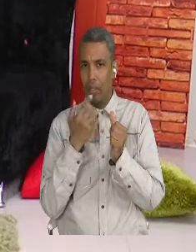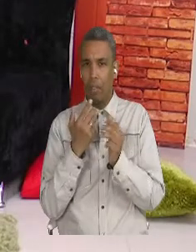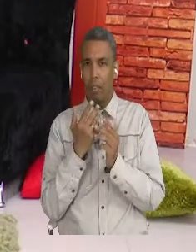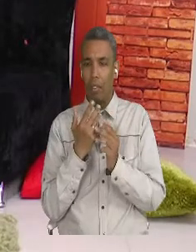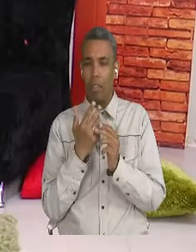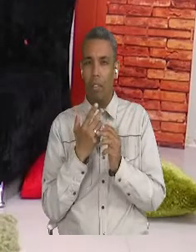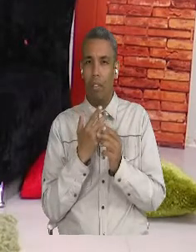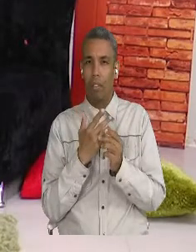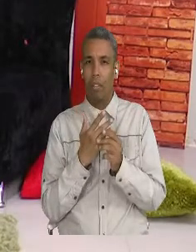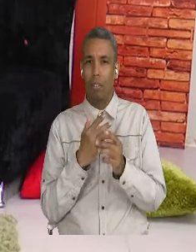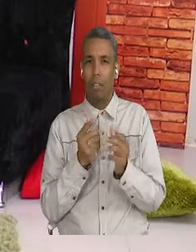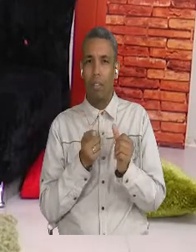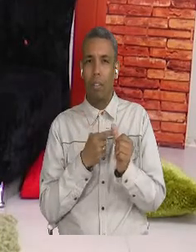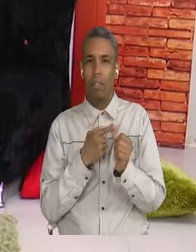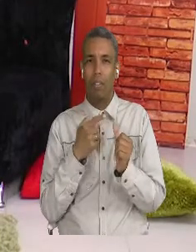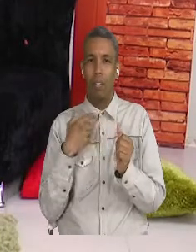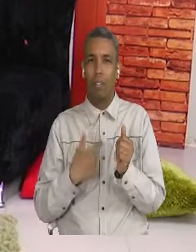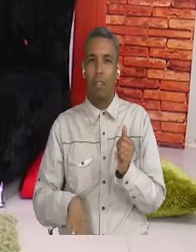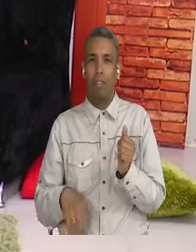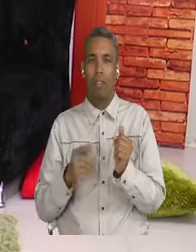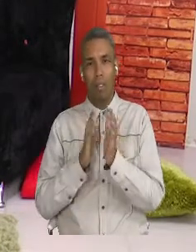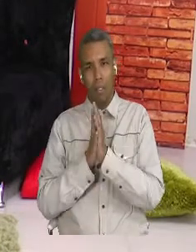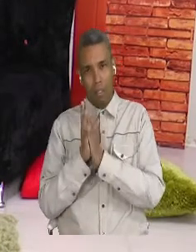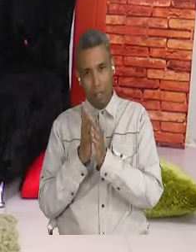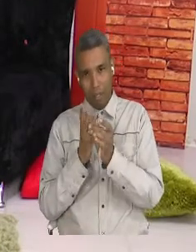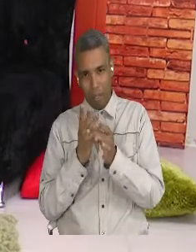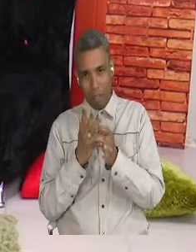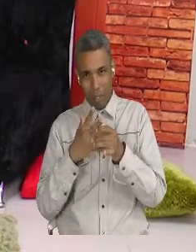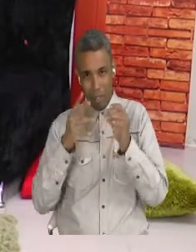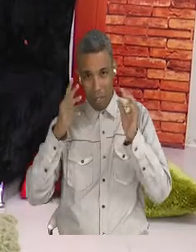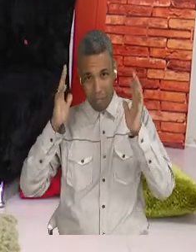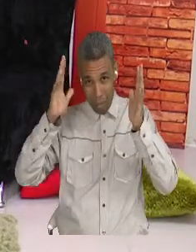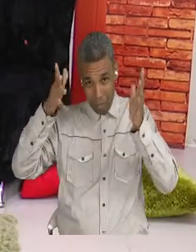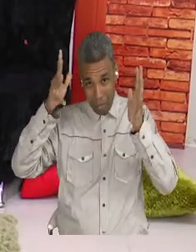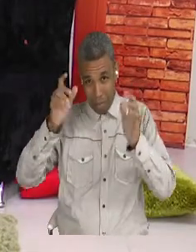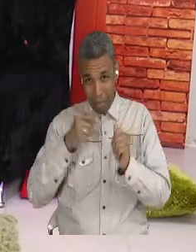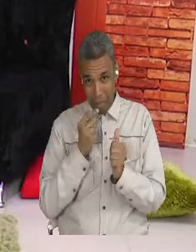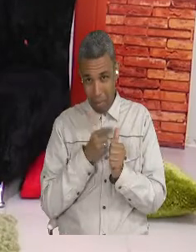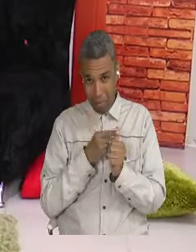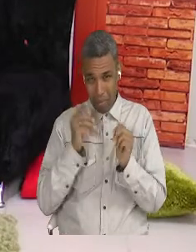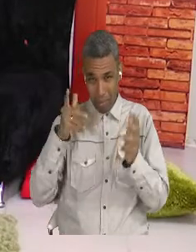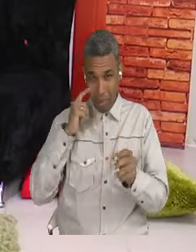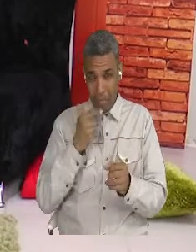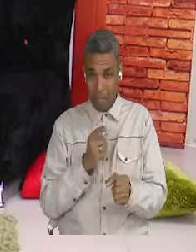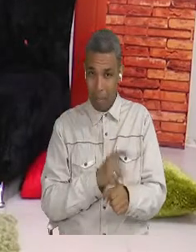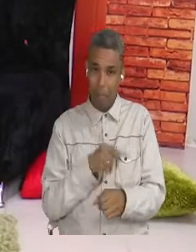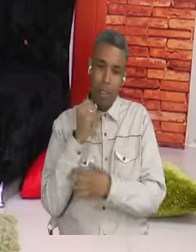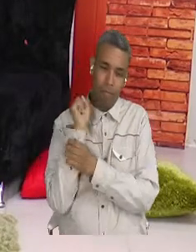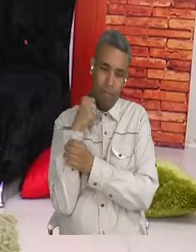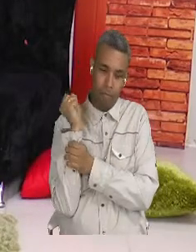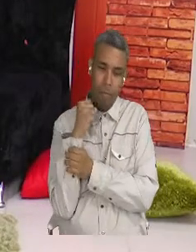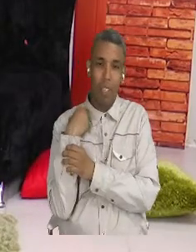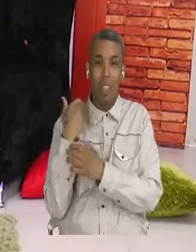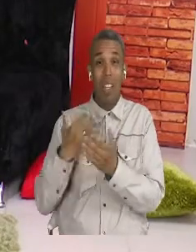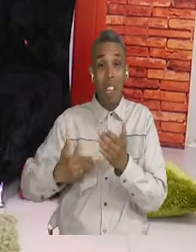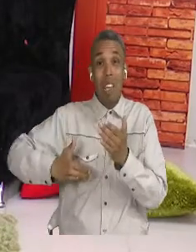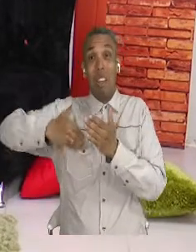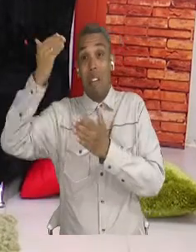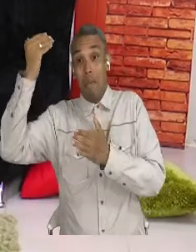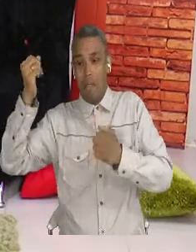hacer en el programa planificado. Y arrancamos con el calentamiento de activación. Después del calentamiento de activación ya